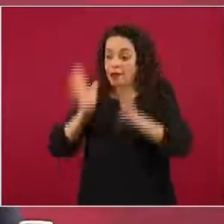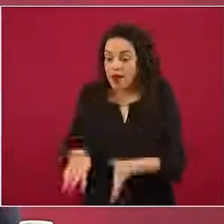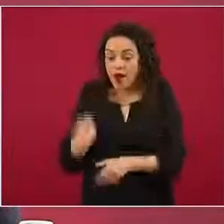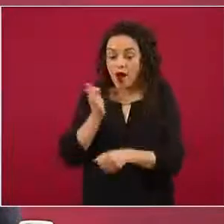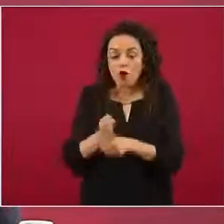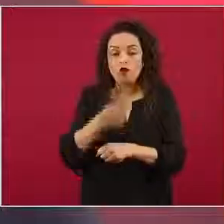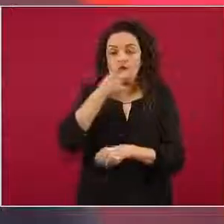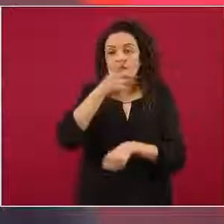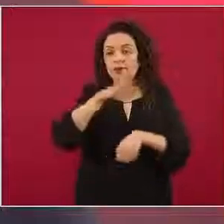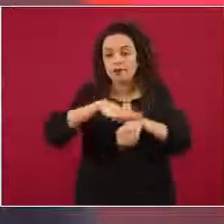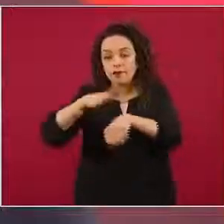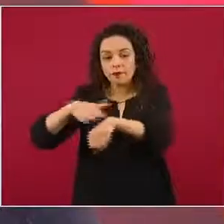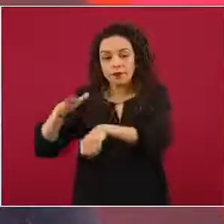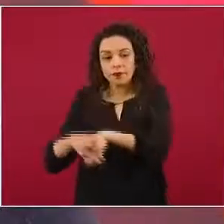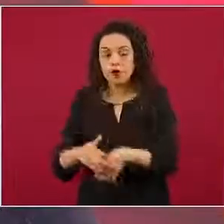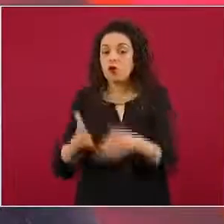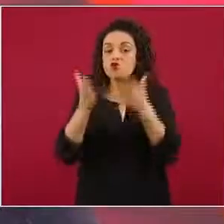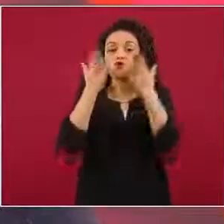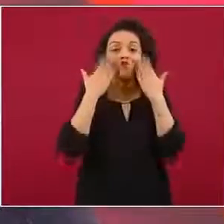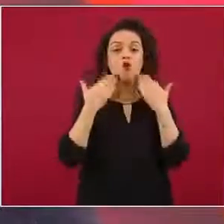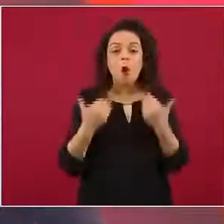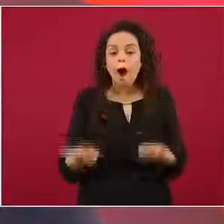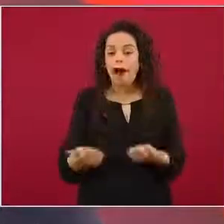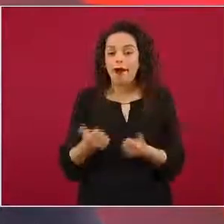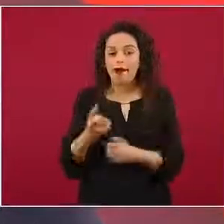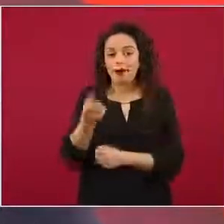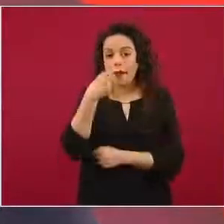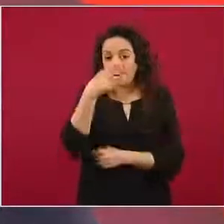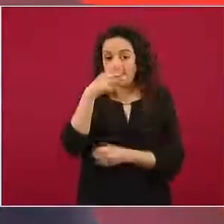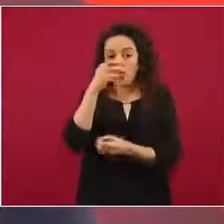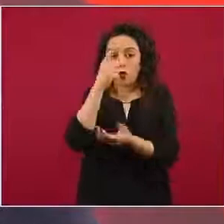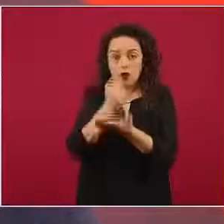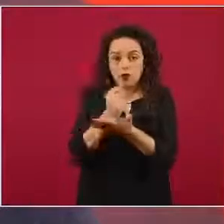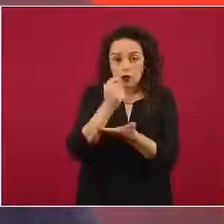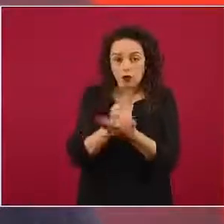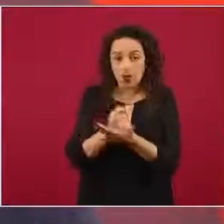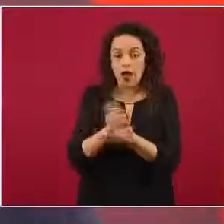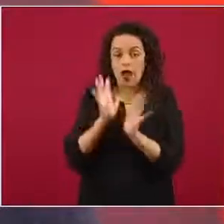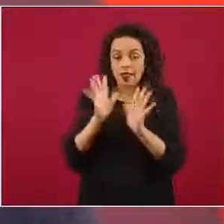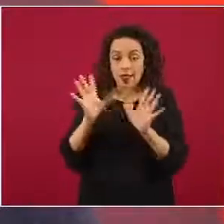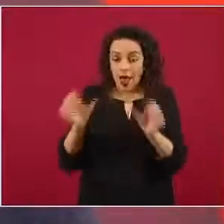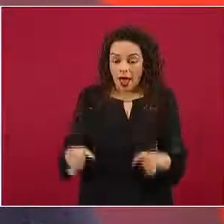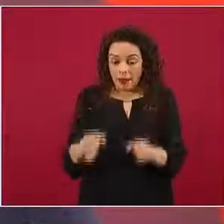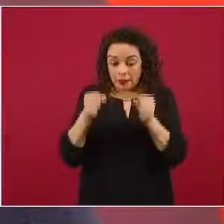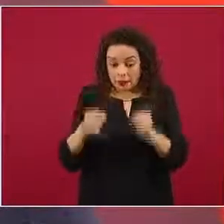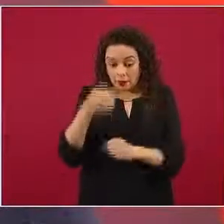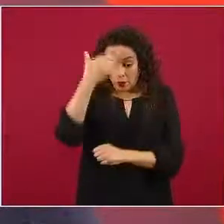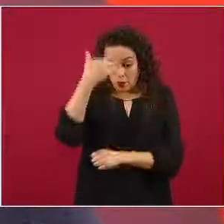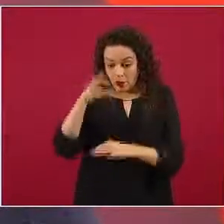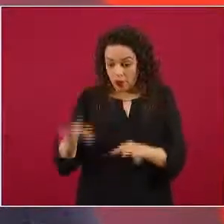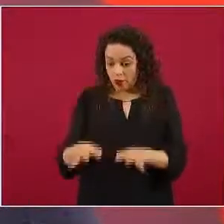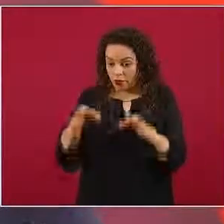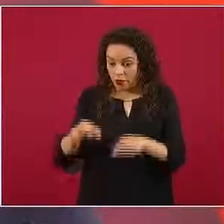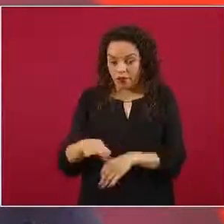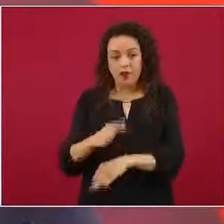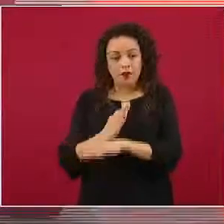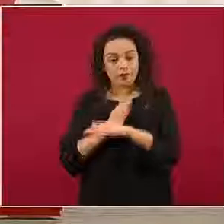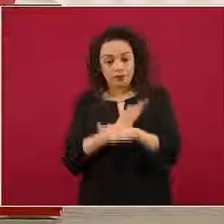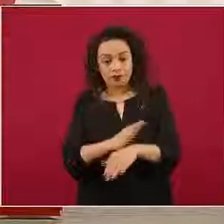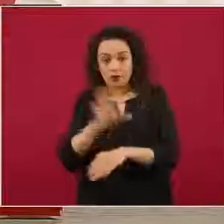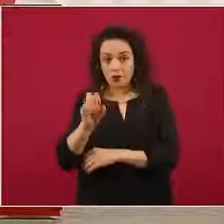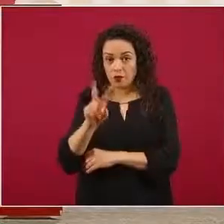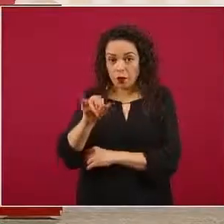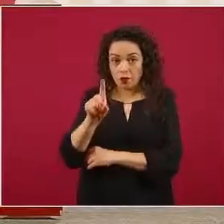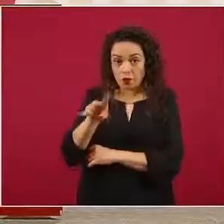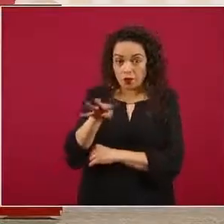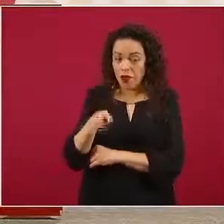diciendo que no hay un tratamiento que en su momento haya demostrado efectividad contra el COVID-19. Por lo